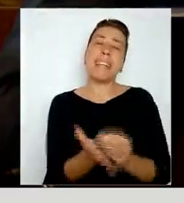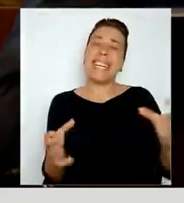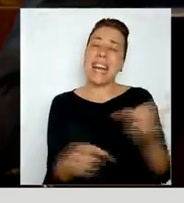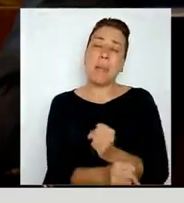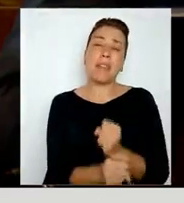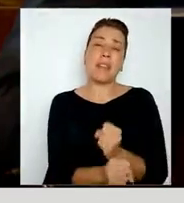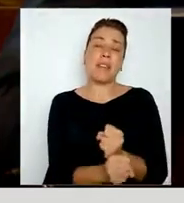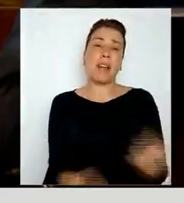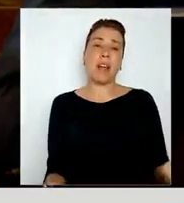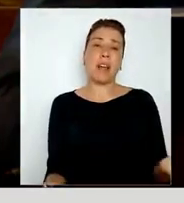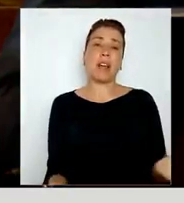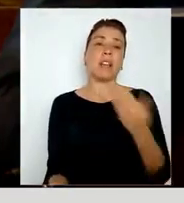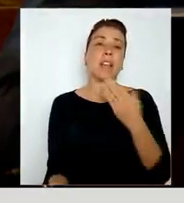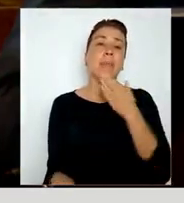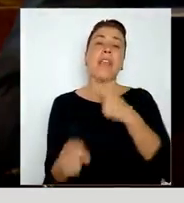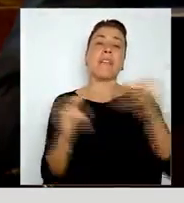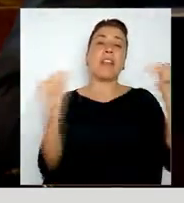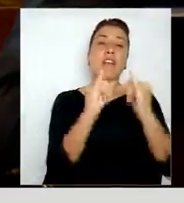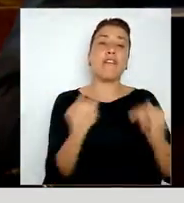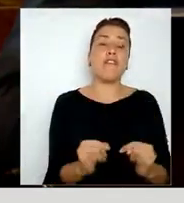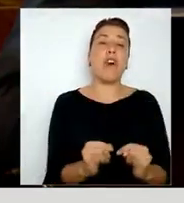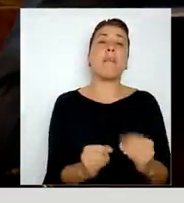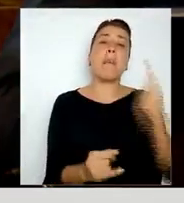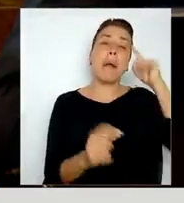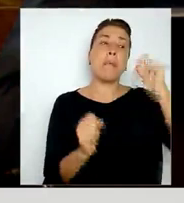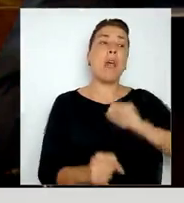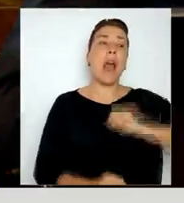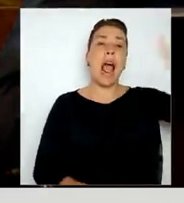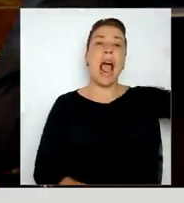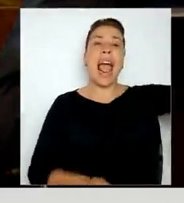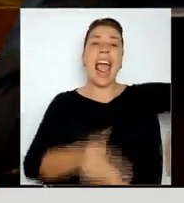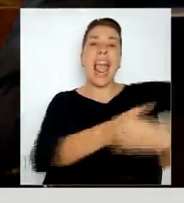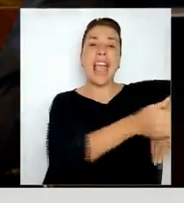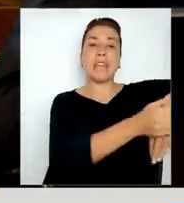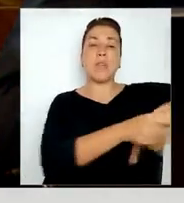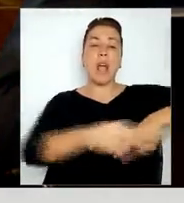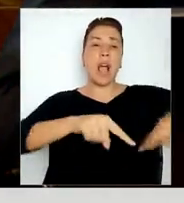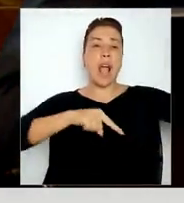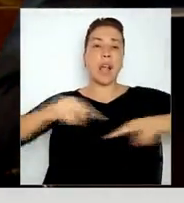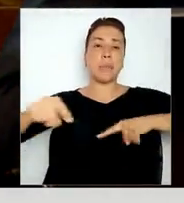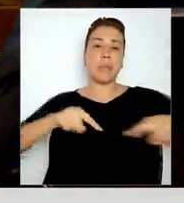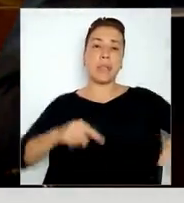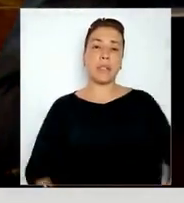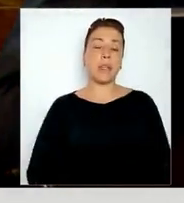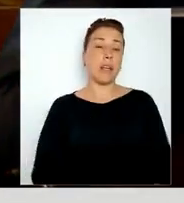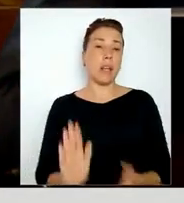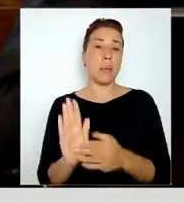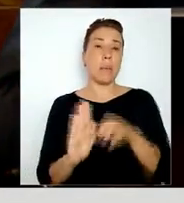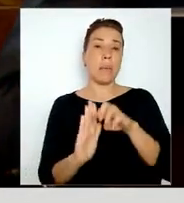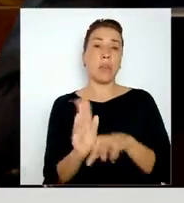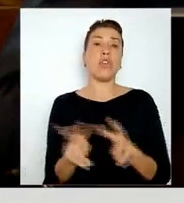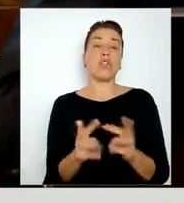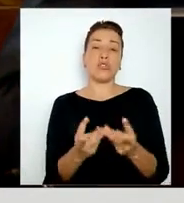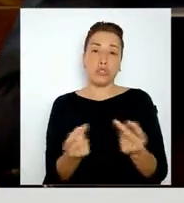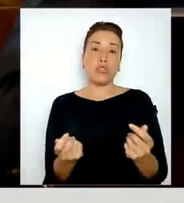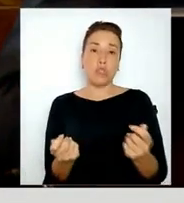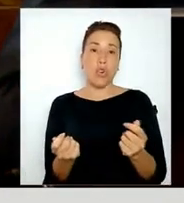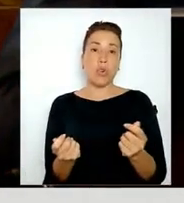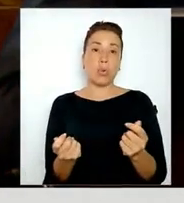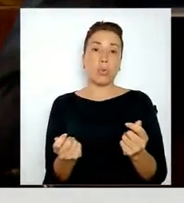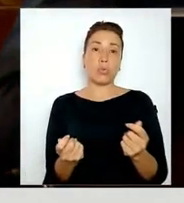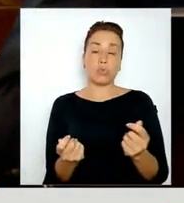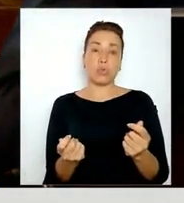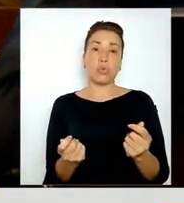forma alternativa al proceso de expulsión administrativa señor presidente sin duda este proyecto solucionará claramente un problema de